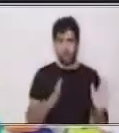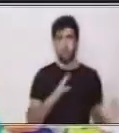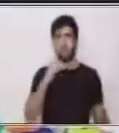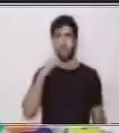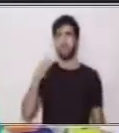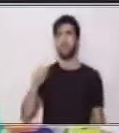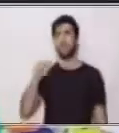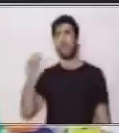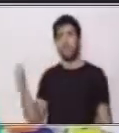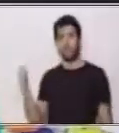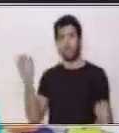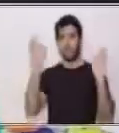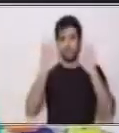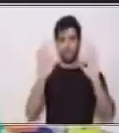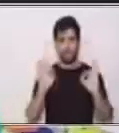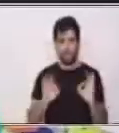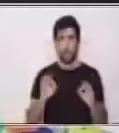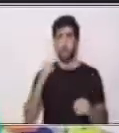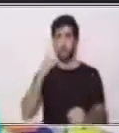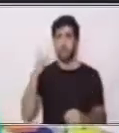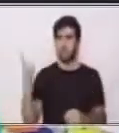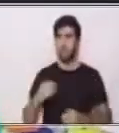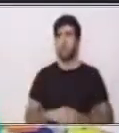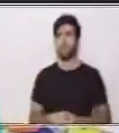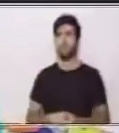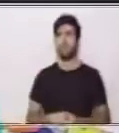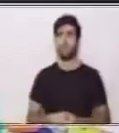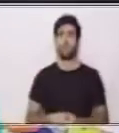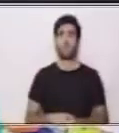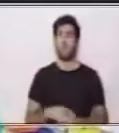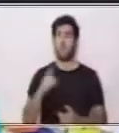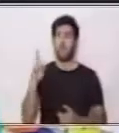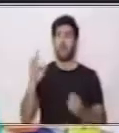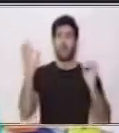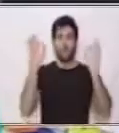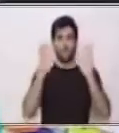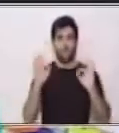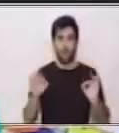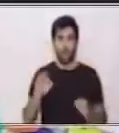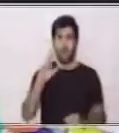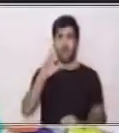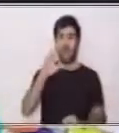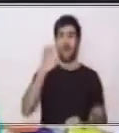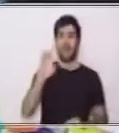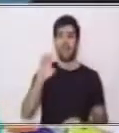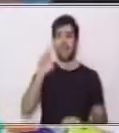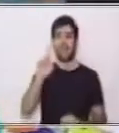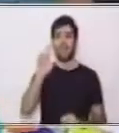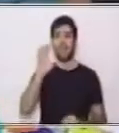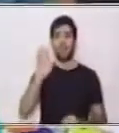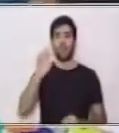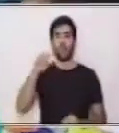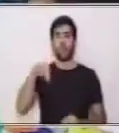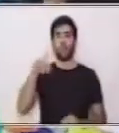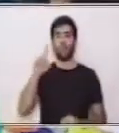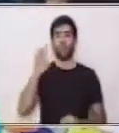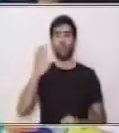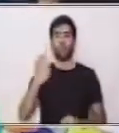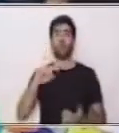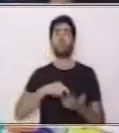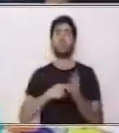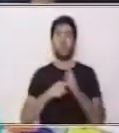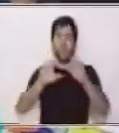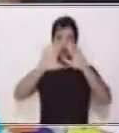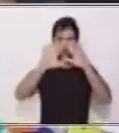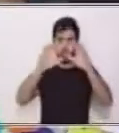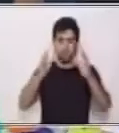cuerpos geométricos, en este caso los cuerpos redondos. Cuerpos redondos. Vamos entonces, y si tú quieres puedes hacer